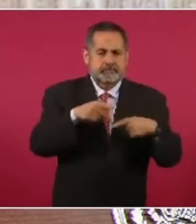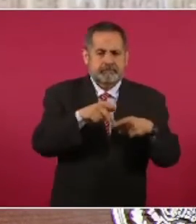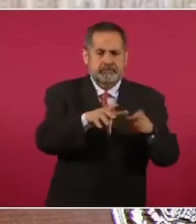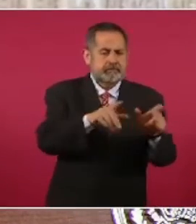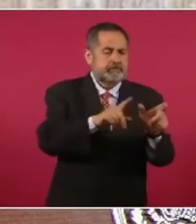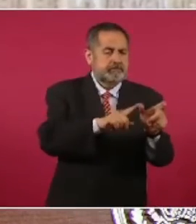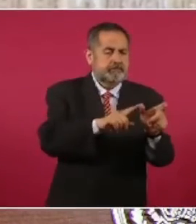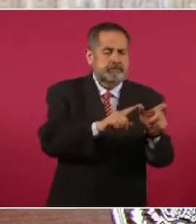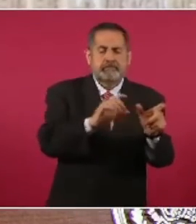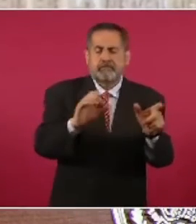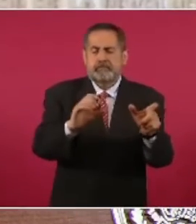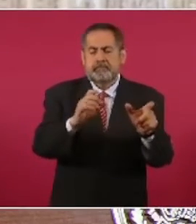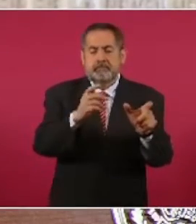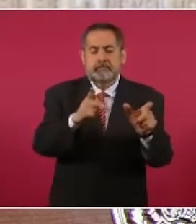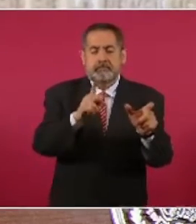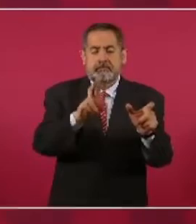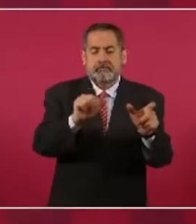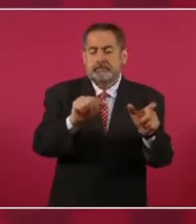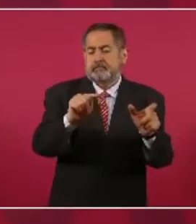kratos